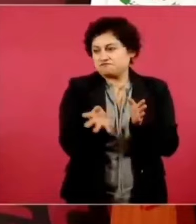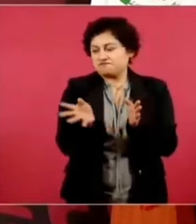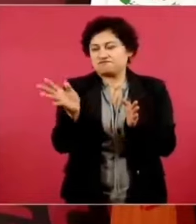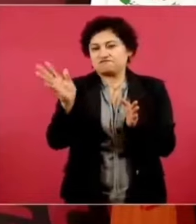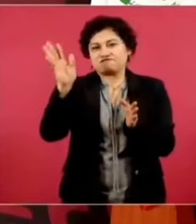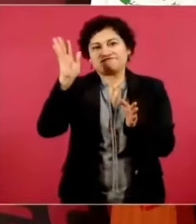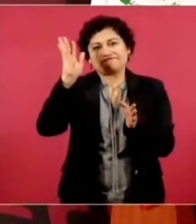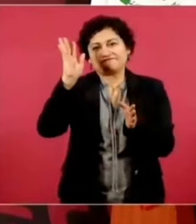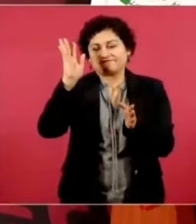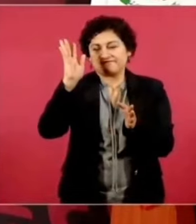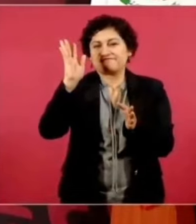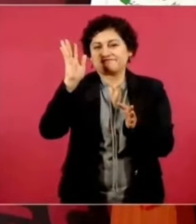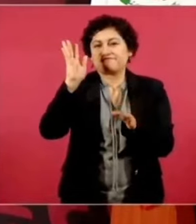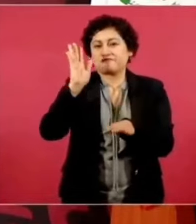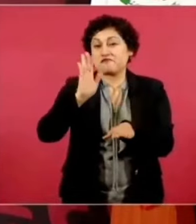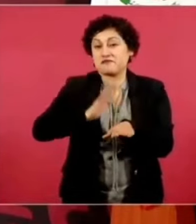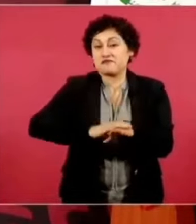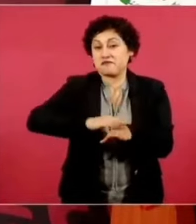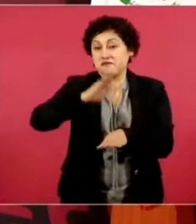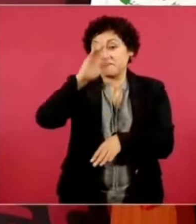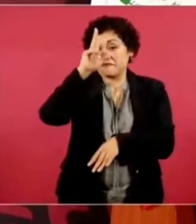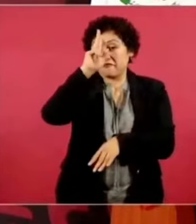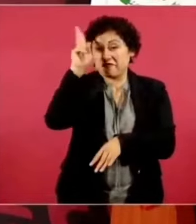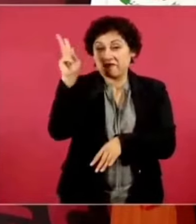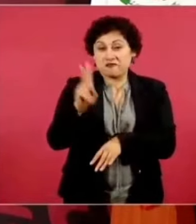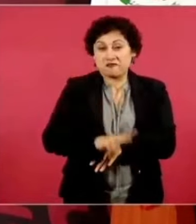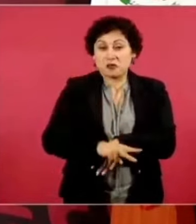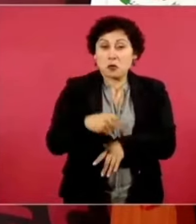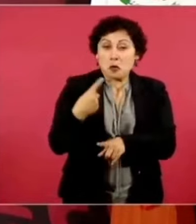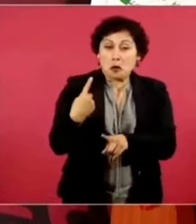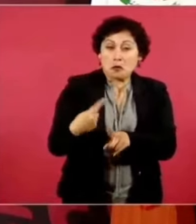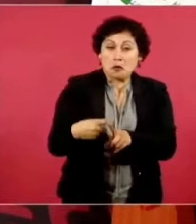para lo que gana Loret de Mola.